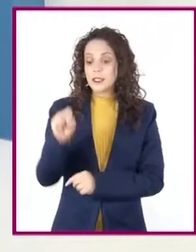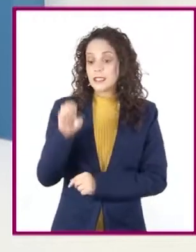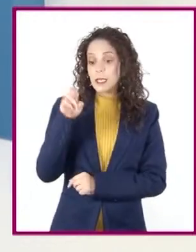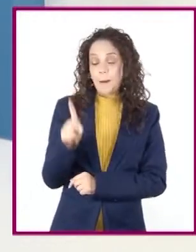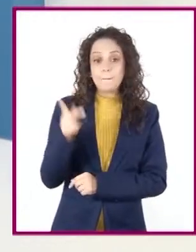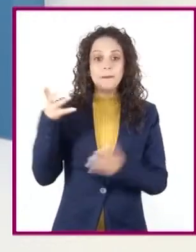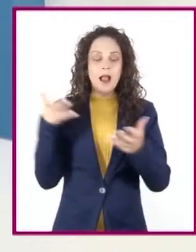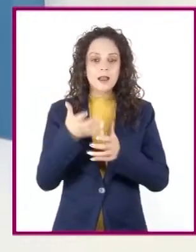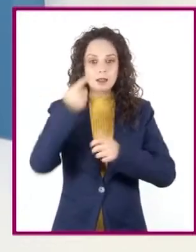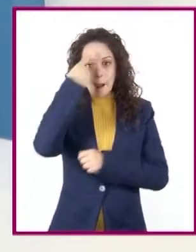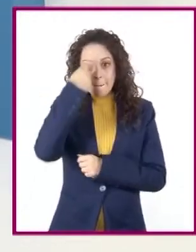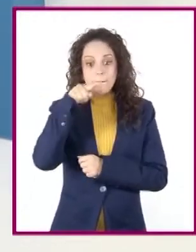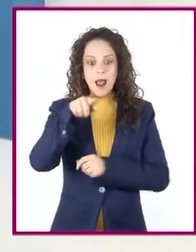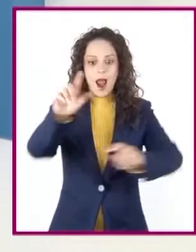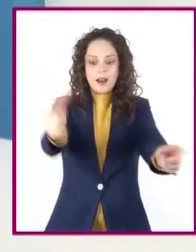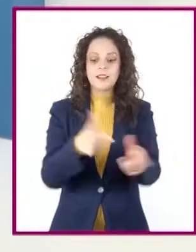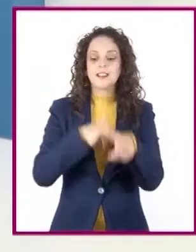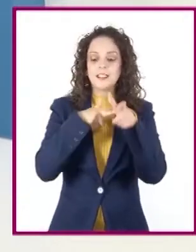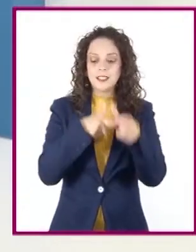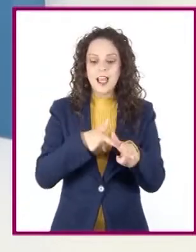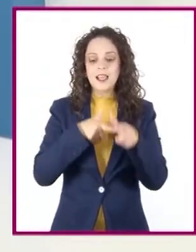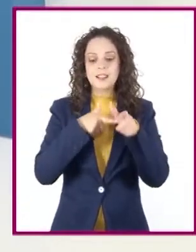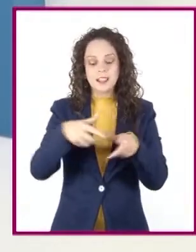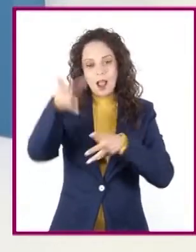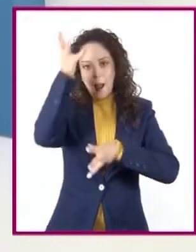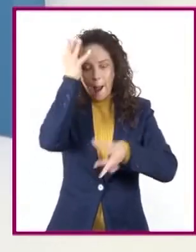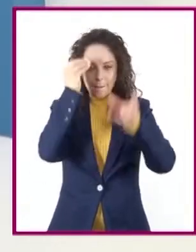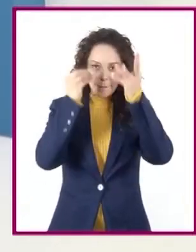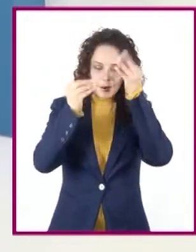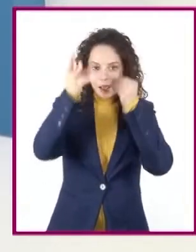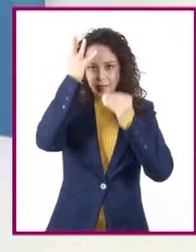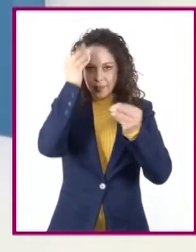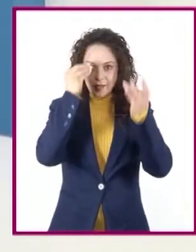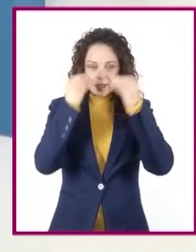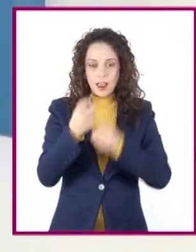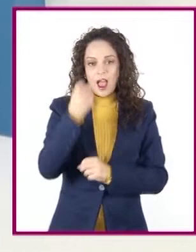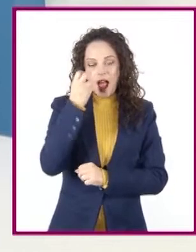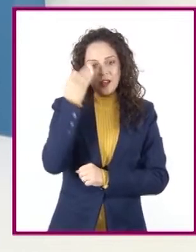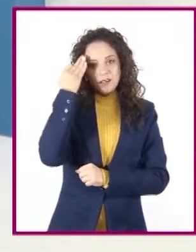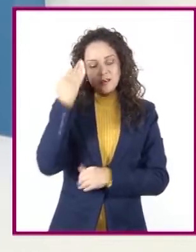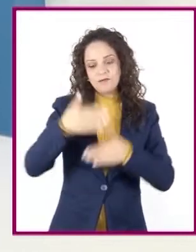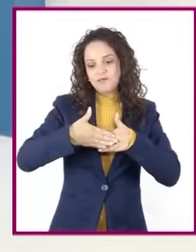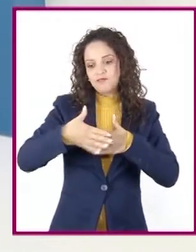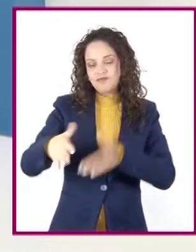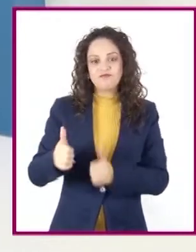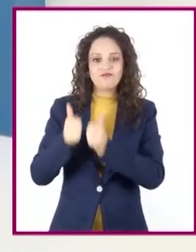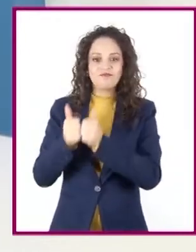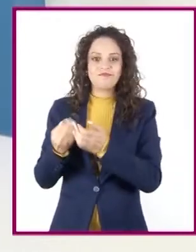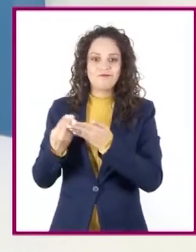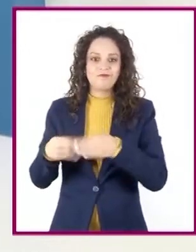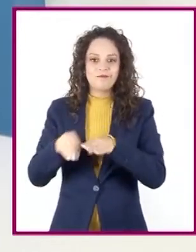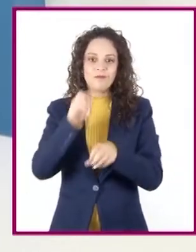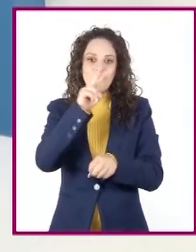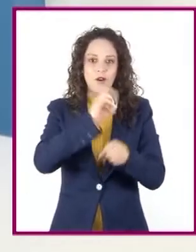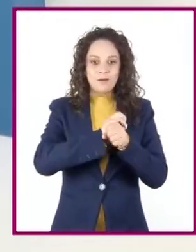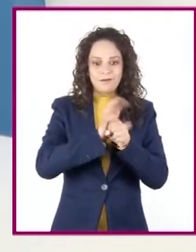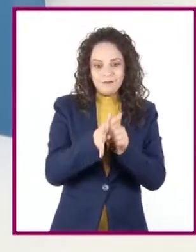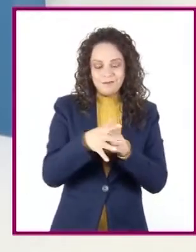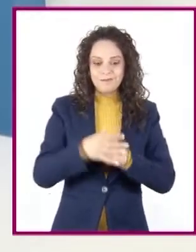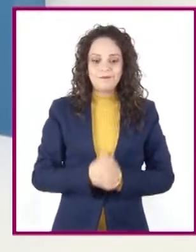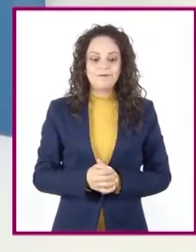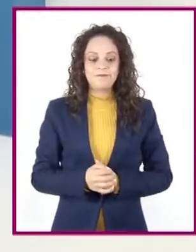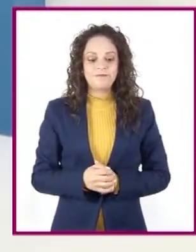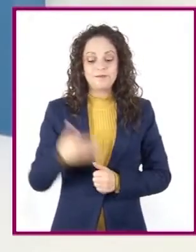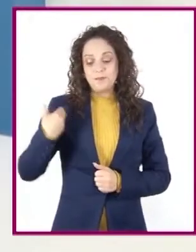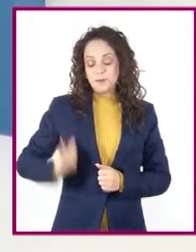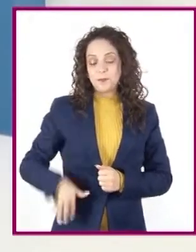diseñado para que continúen ustedes con su aprendizaje en este periodo de contingencia. Soy la maestra Sabina Durán Déciga y